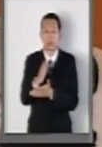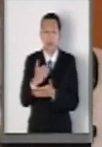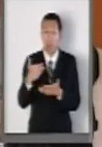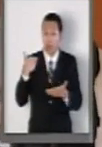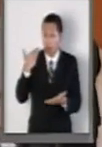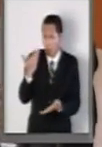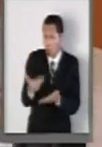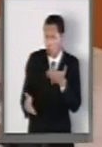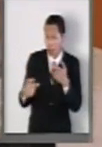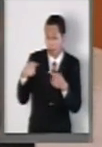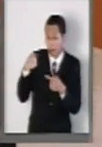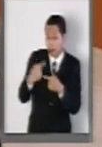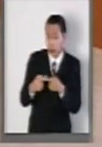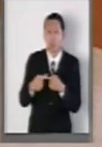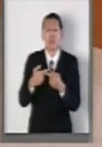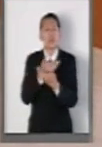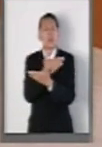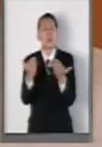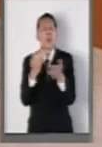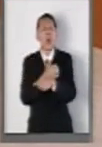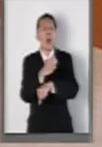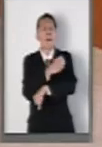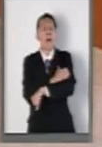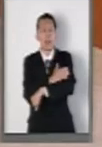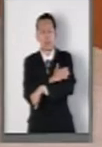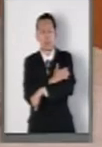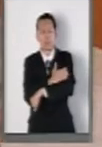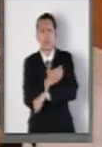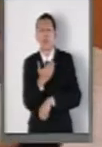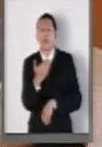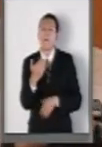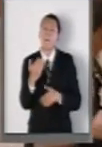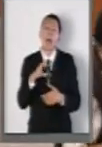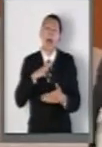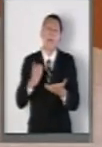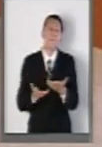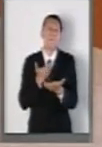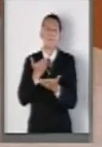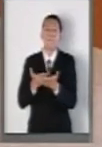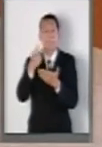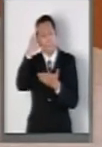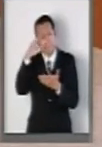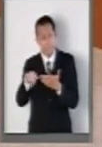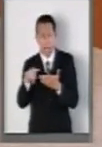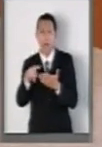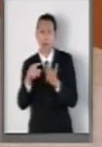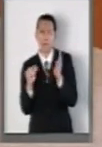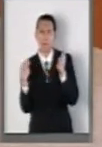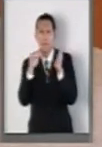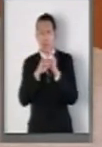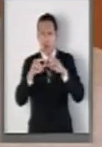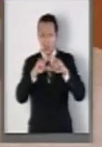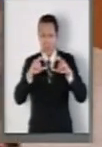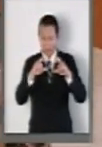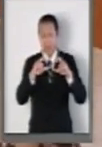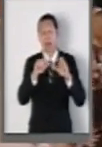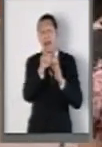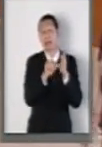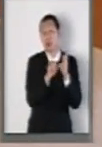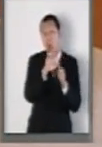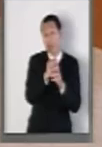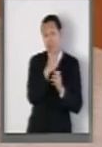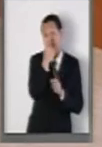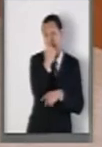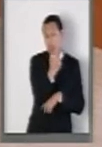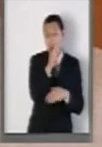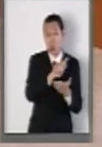compañeros, someto a consideración de esta Asamblea la iniciativa que adiciona la fracción sexta al artículo 61 de